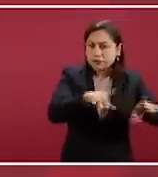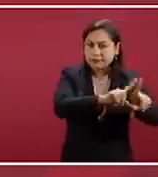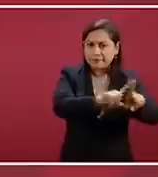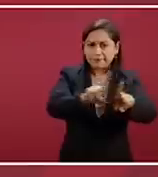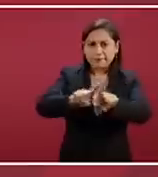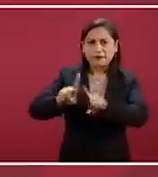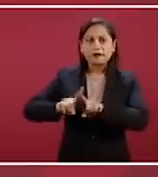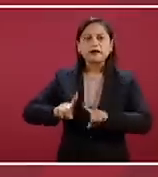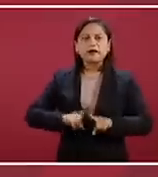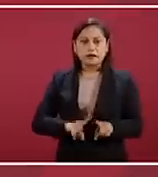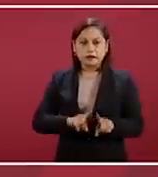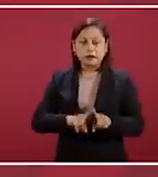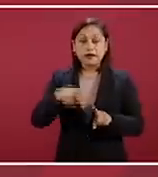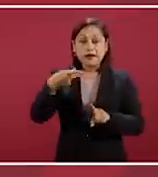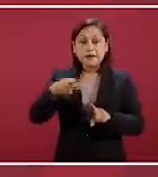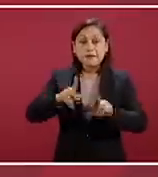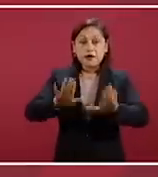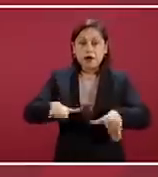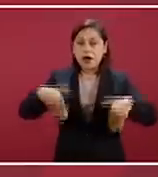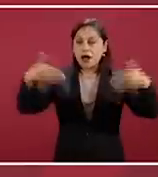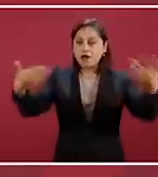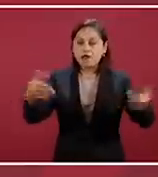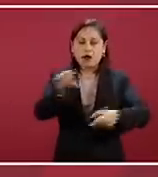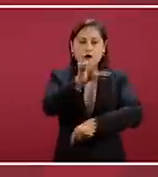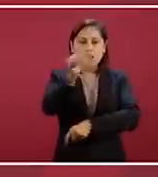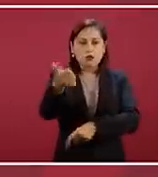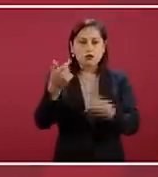de creyentes y no creyentes,